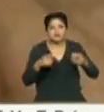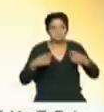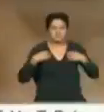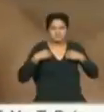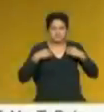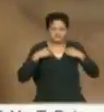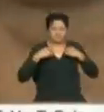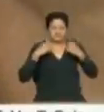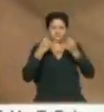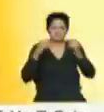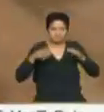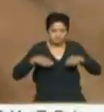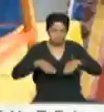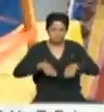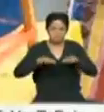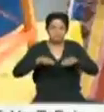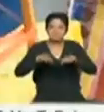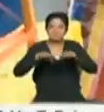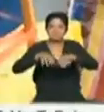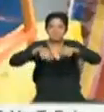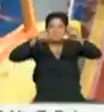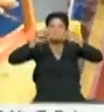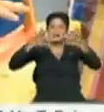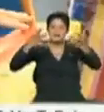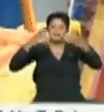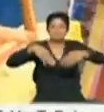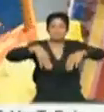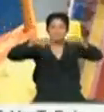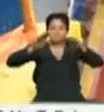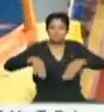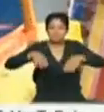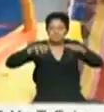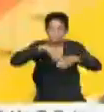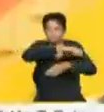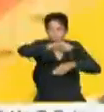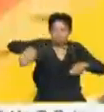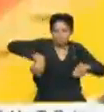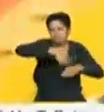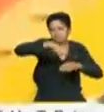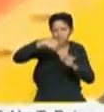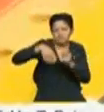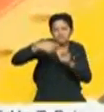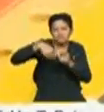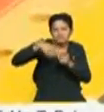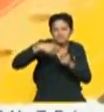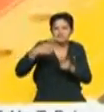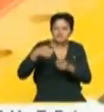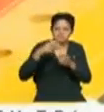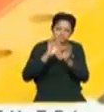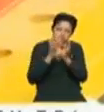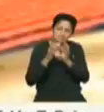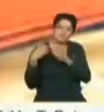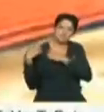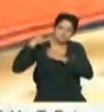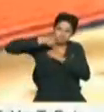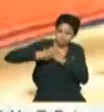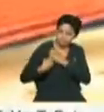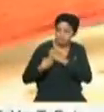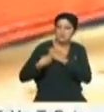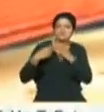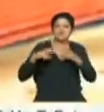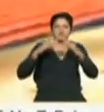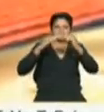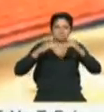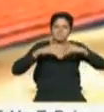de cintura. Los artesanos de estas tierras realizan apreciados productos como alforjas, jergas, hamacas y